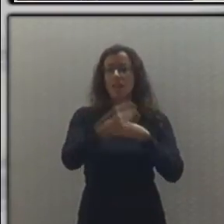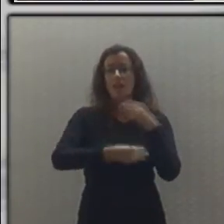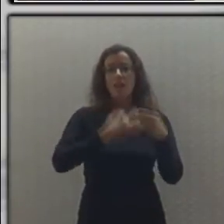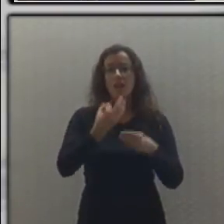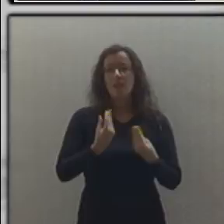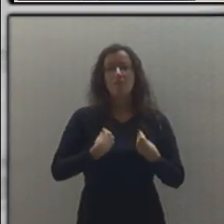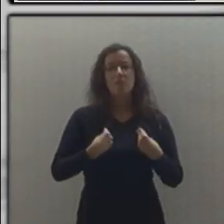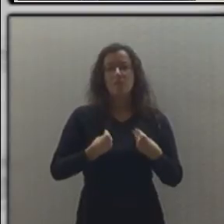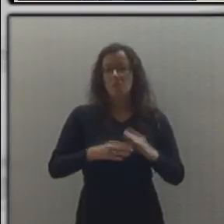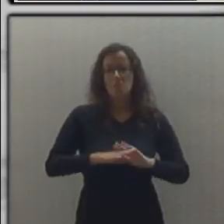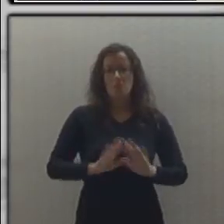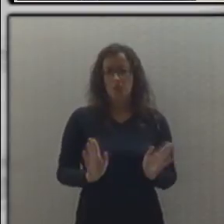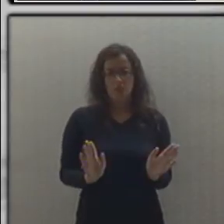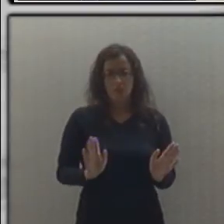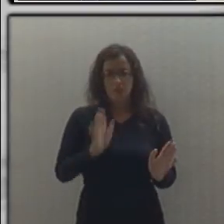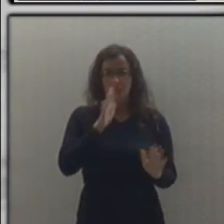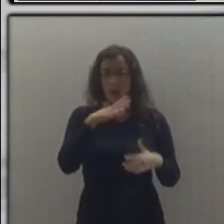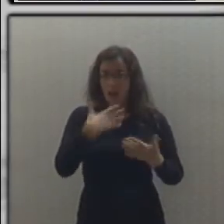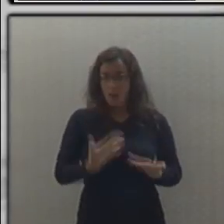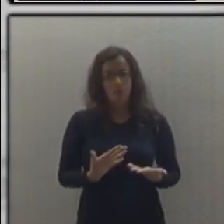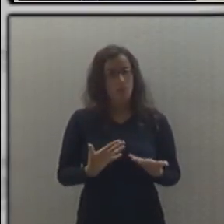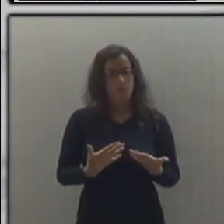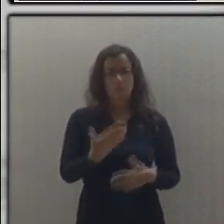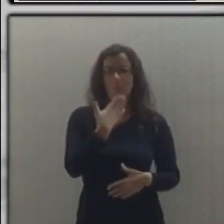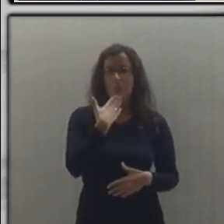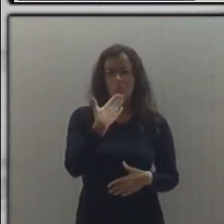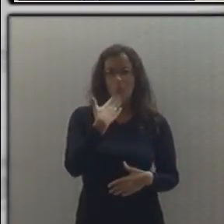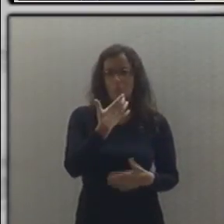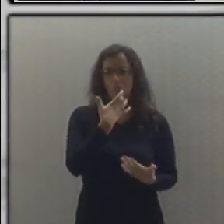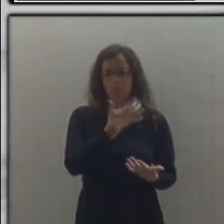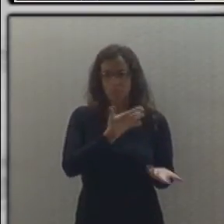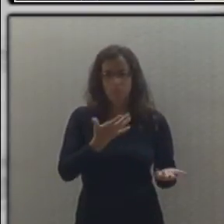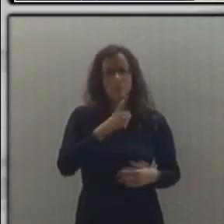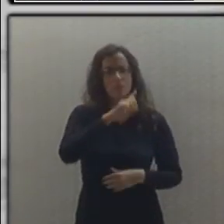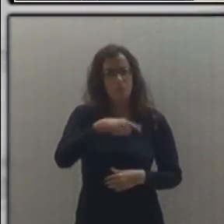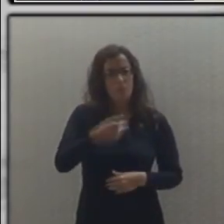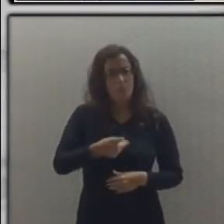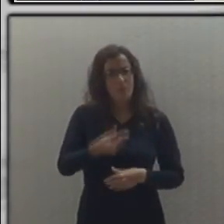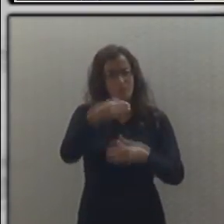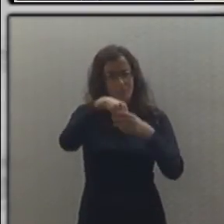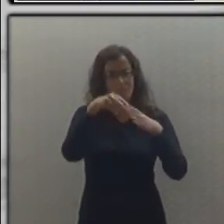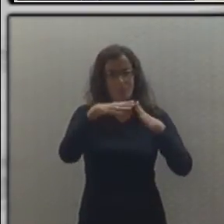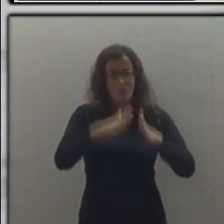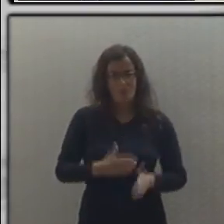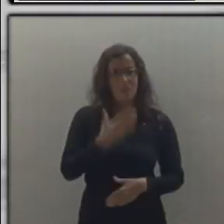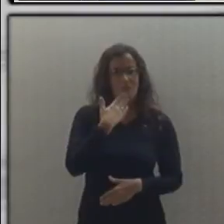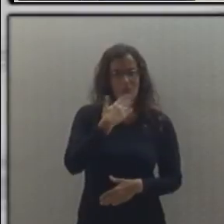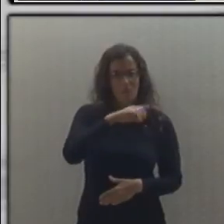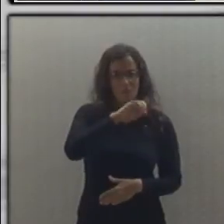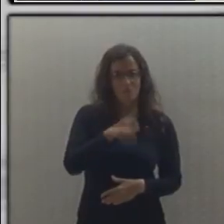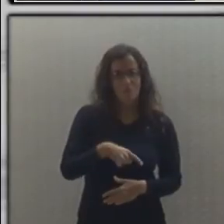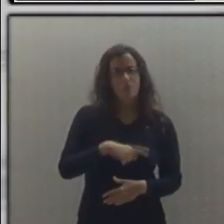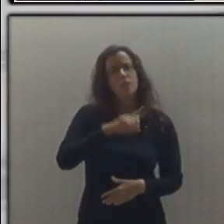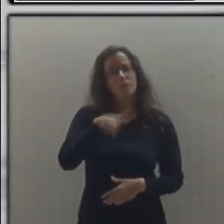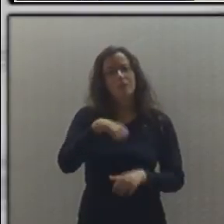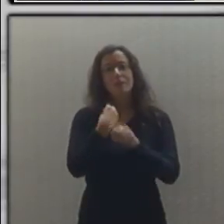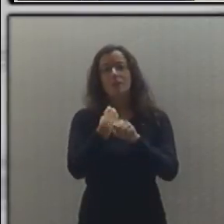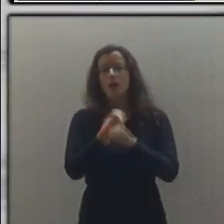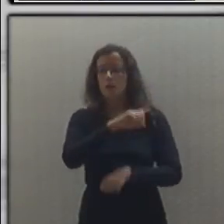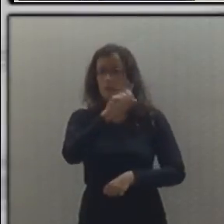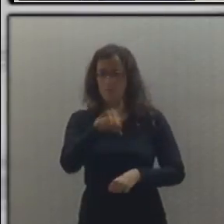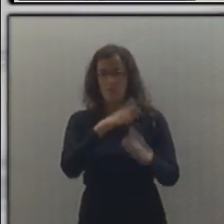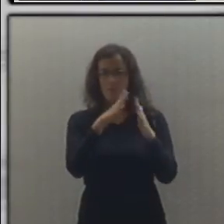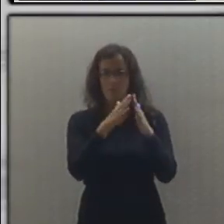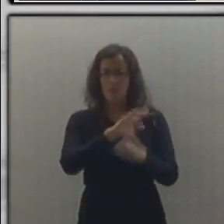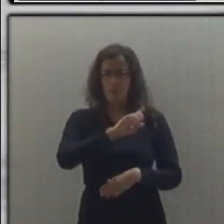habitar. Actualmente el ocio forma una acción importante dentro de la vivienda, pero también lo es el trabajar, por